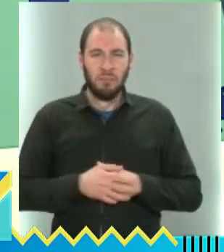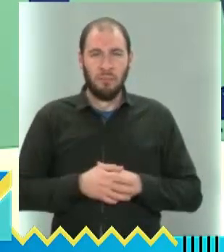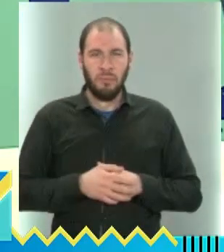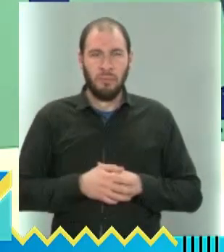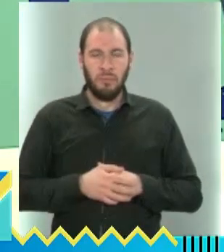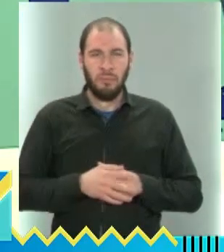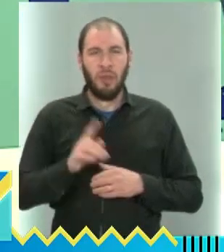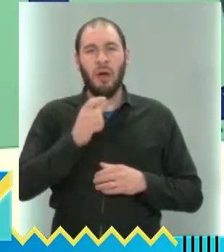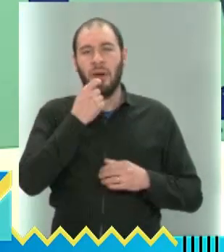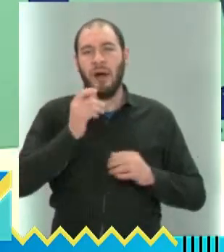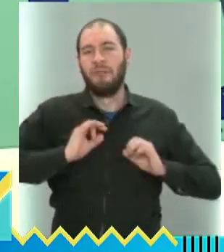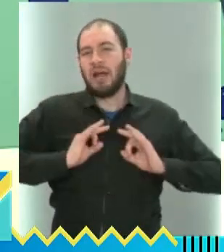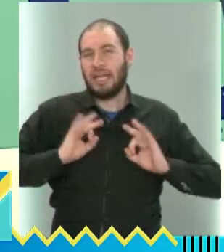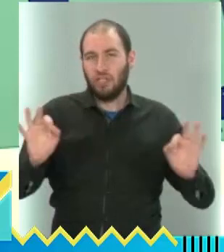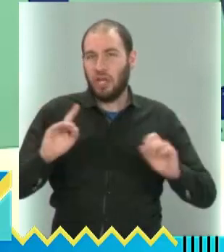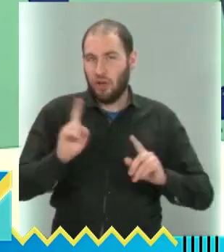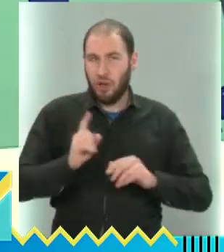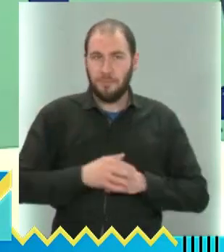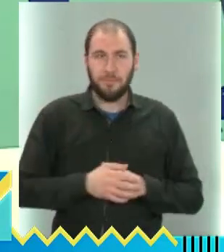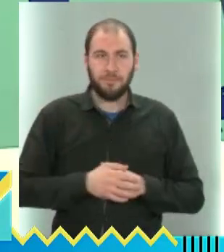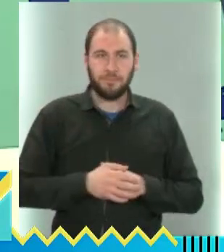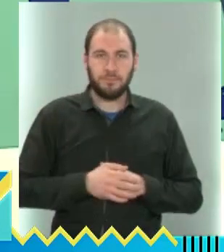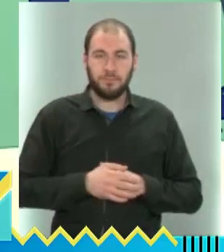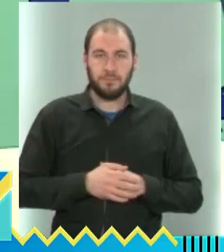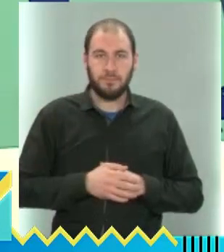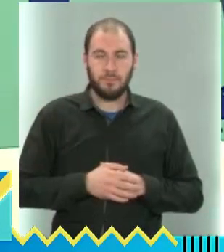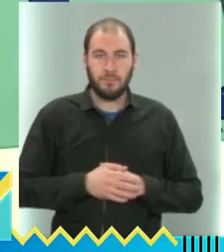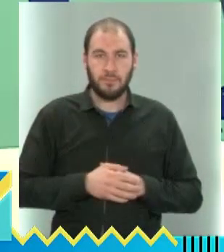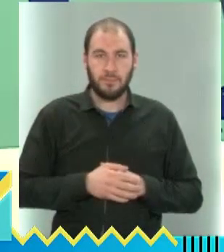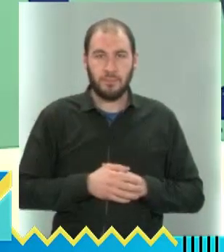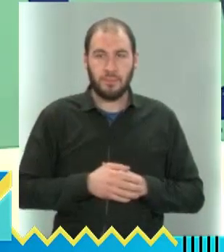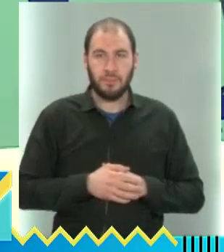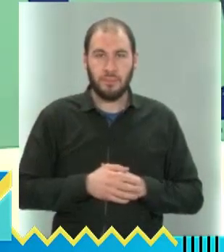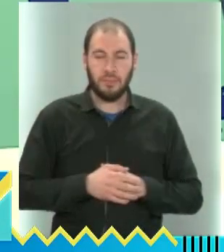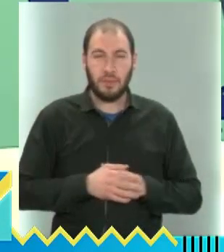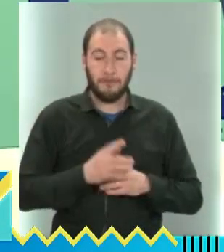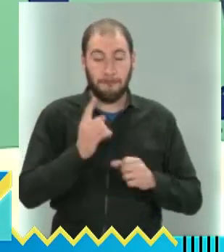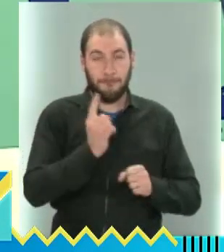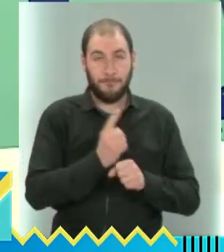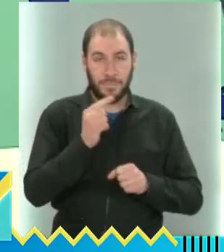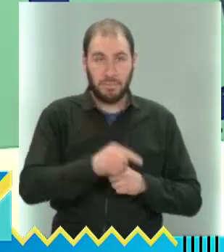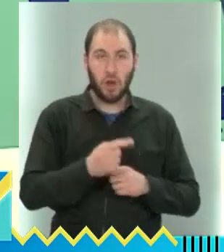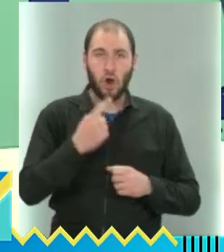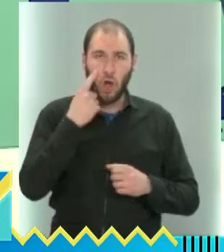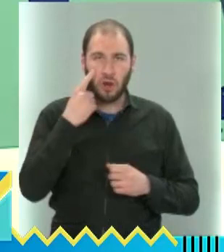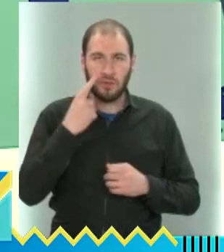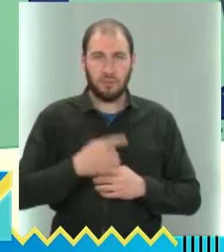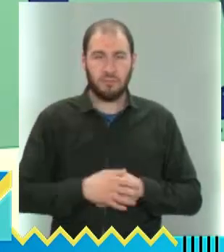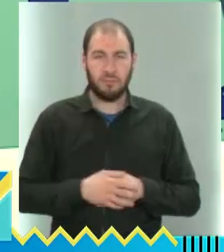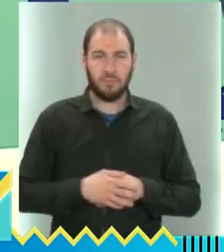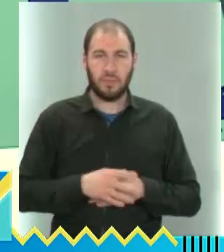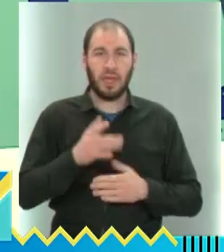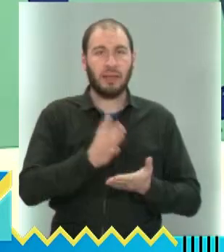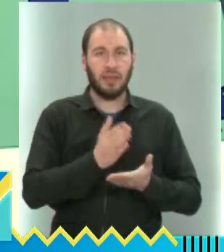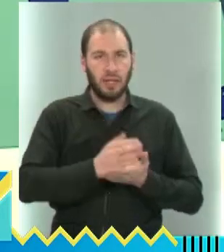es que están de vacaciones, ni mucho menos, sino que por un lado tienen que conocer que hay